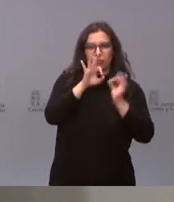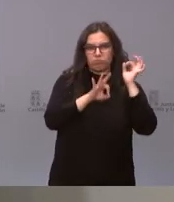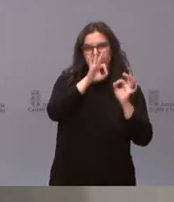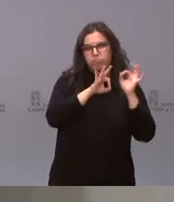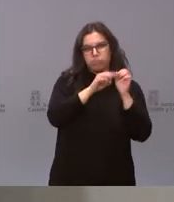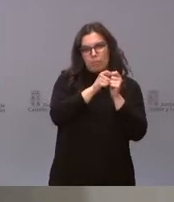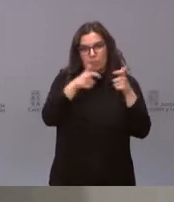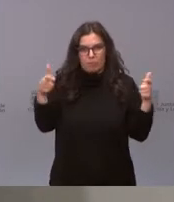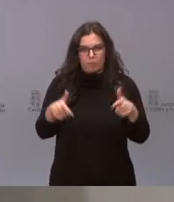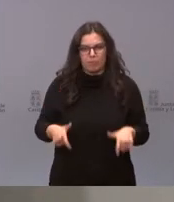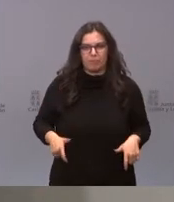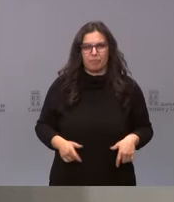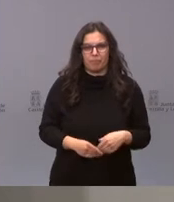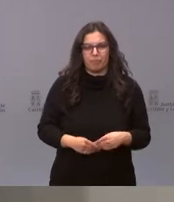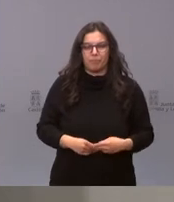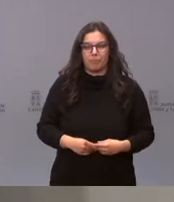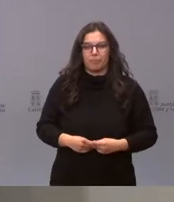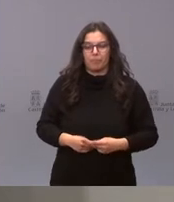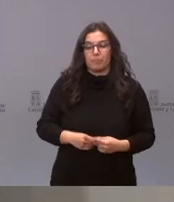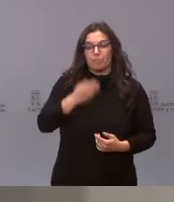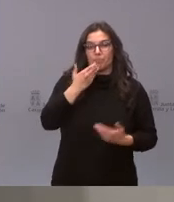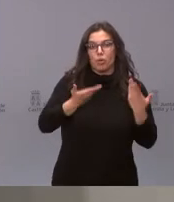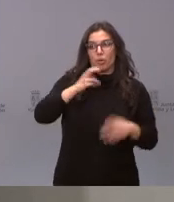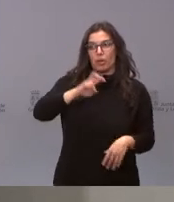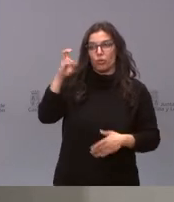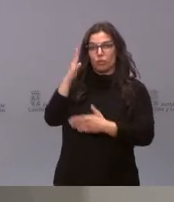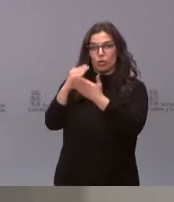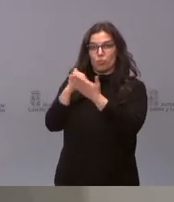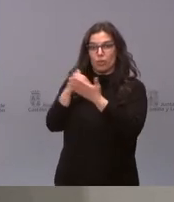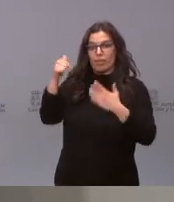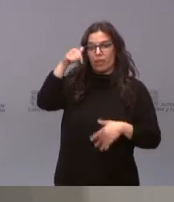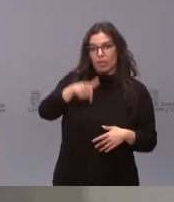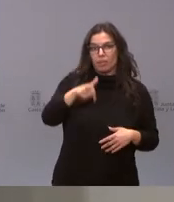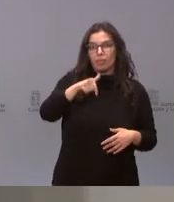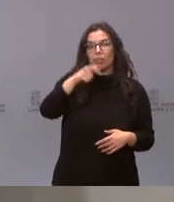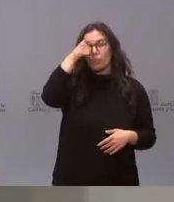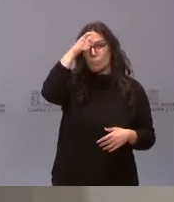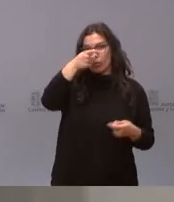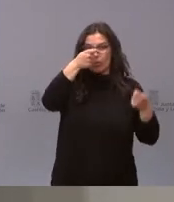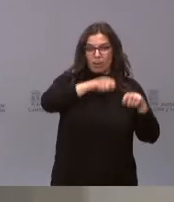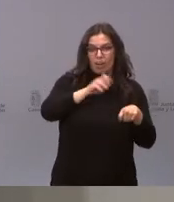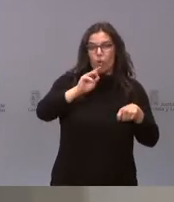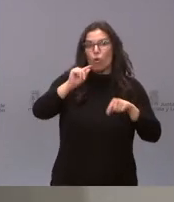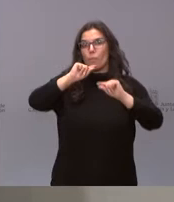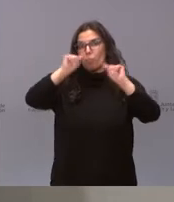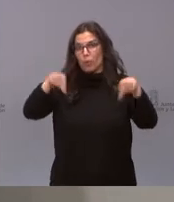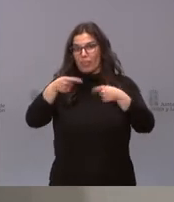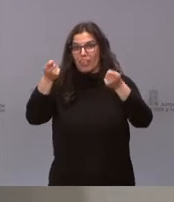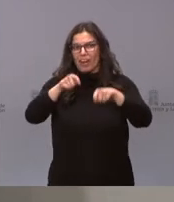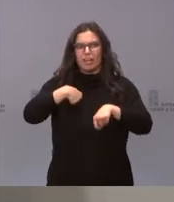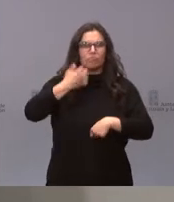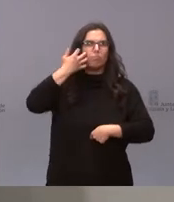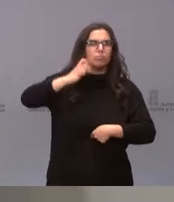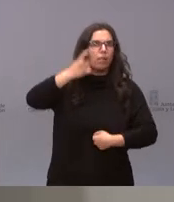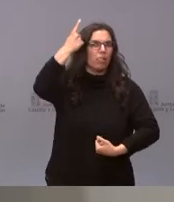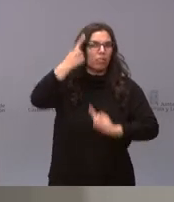muy alta a diferencia de otras comunidades los cierres perimetrales de municipios y provincias han sido excepcionales y se